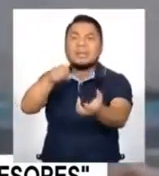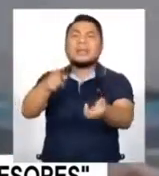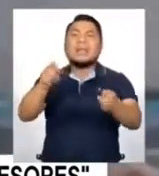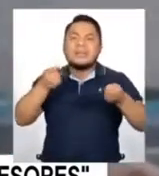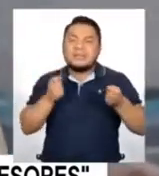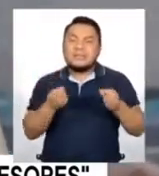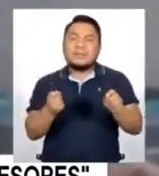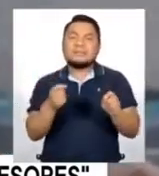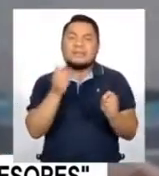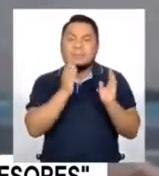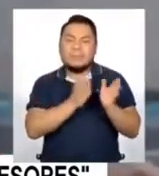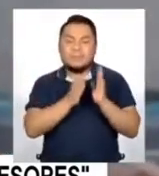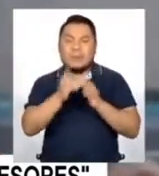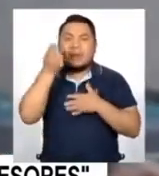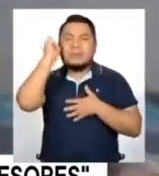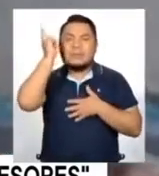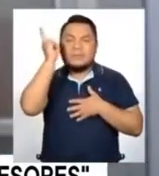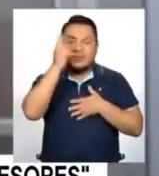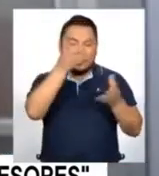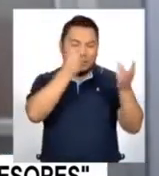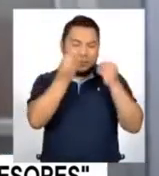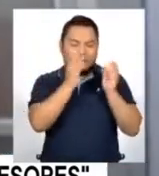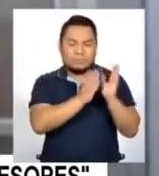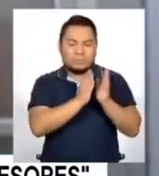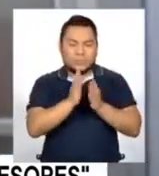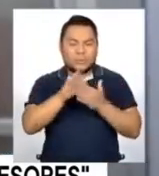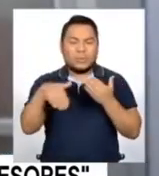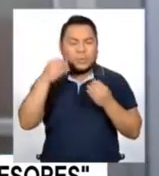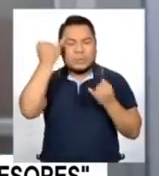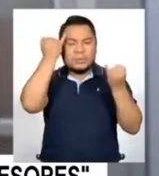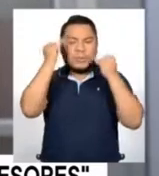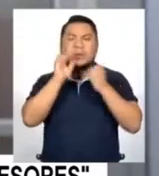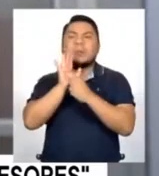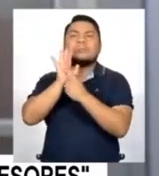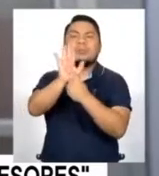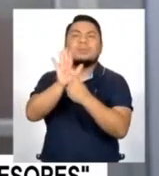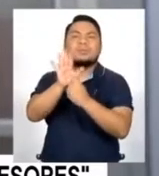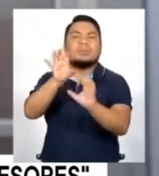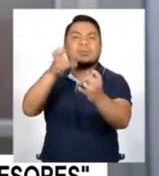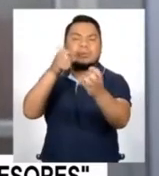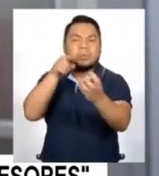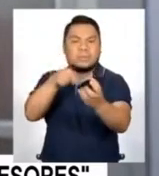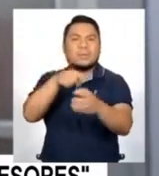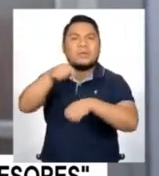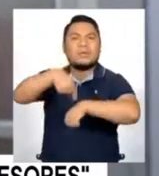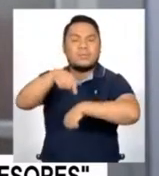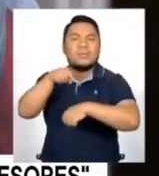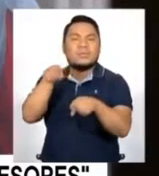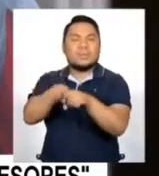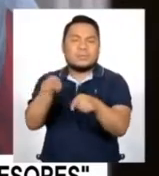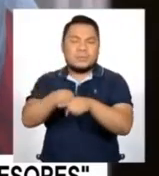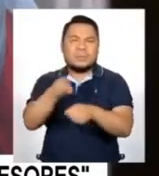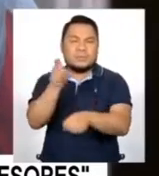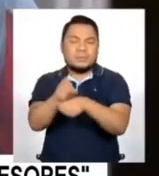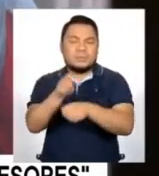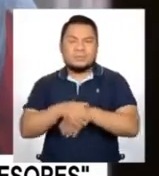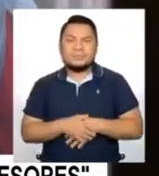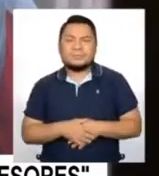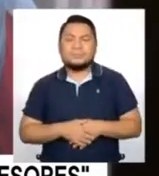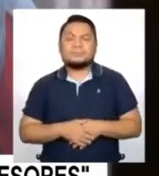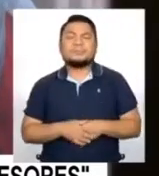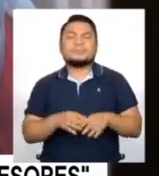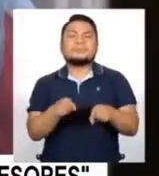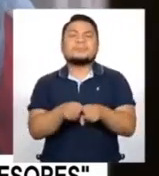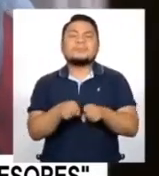esfuerzo, la dedicación, la preparación de los profesores no solamente se mide por las horas que están en la pantalla. Y por otro lado, cuando menciona los costos que se ahorra un